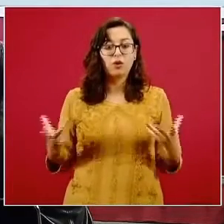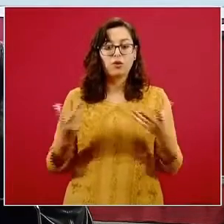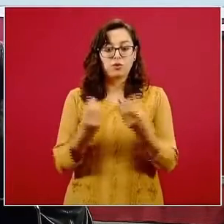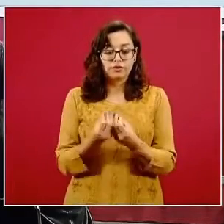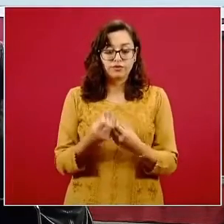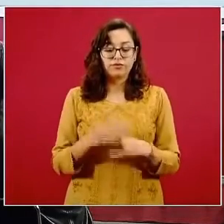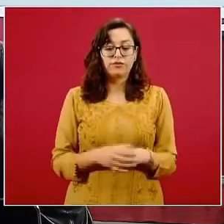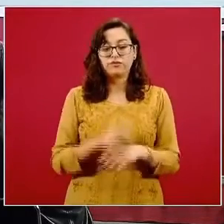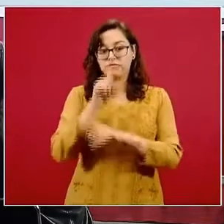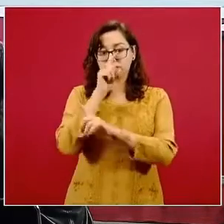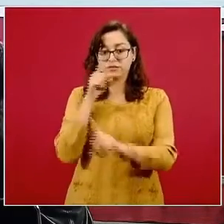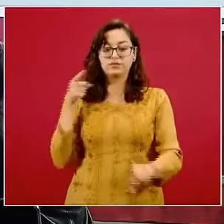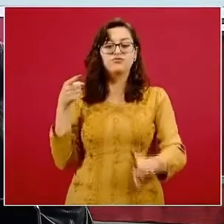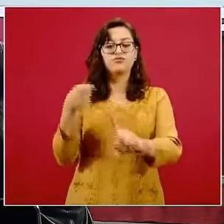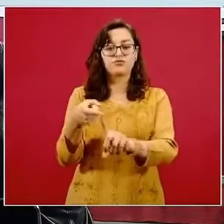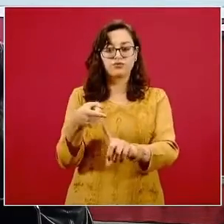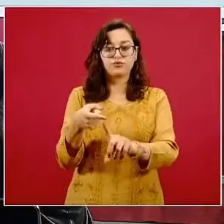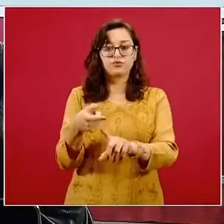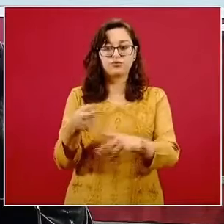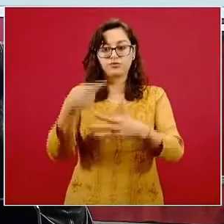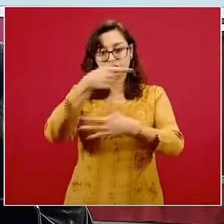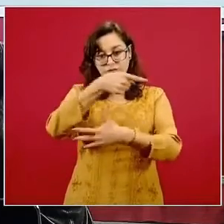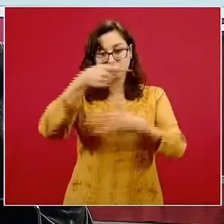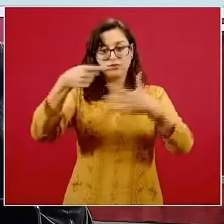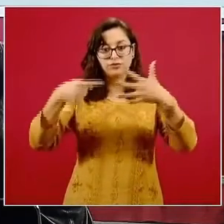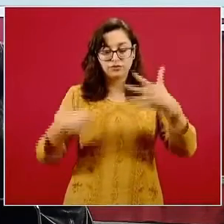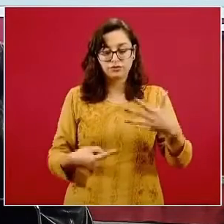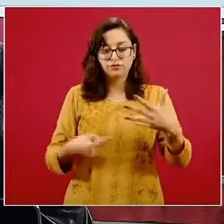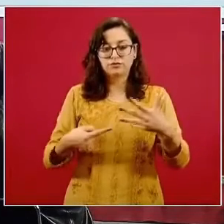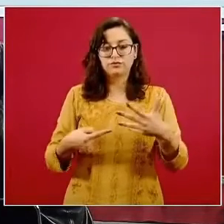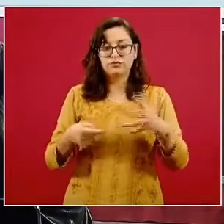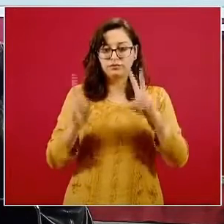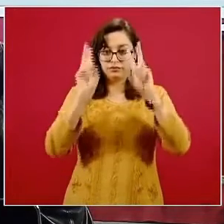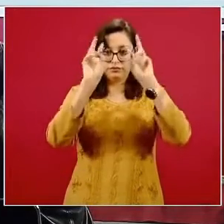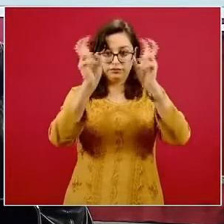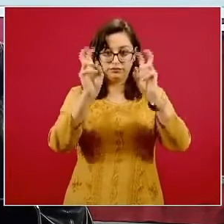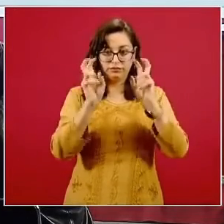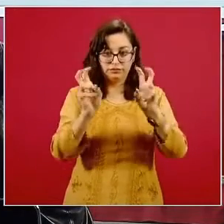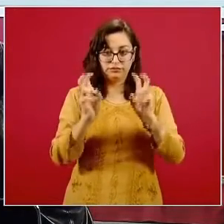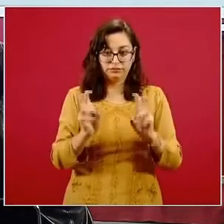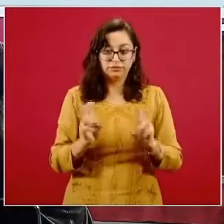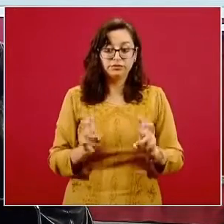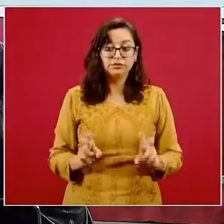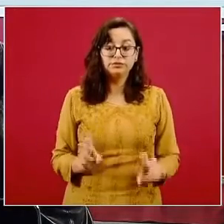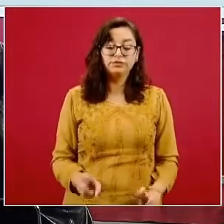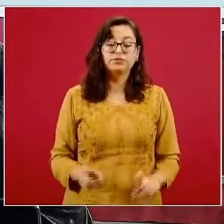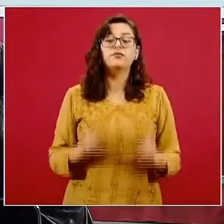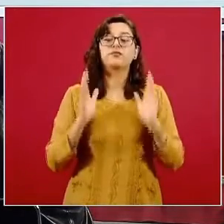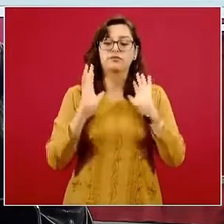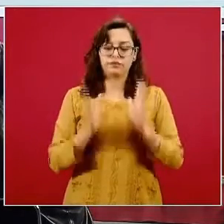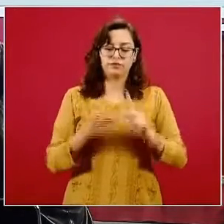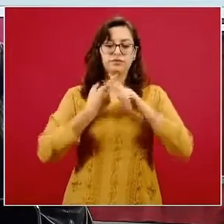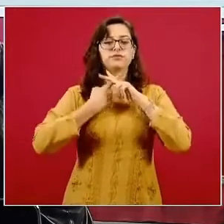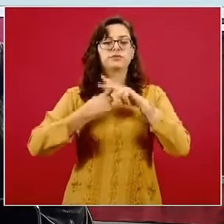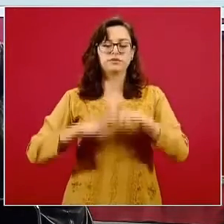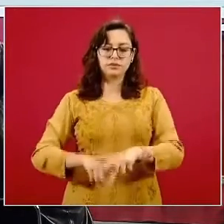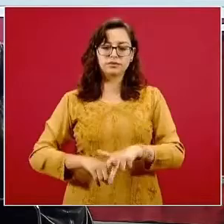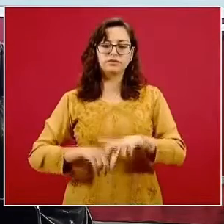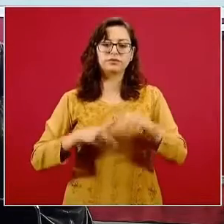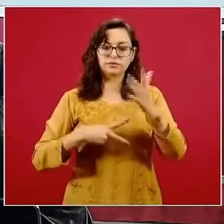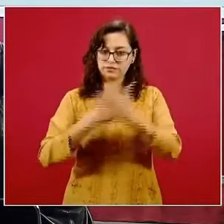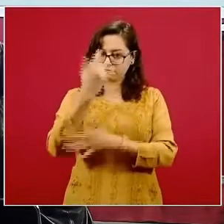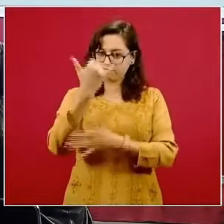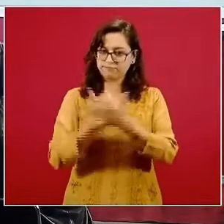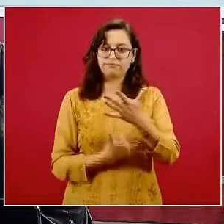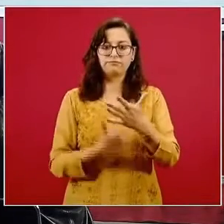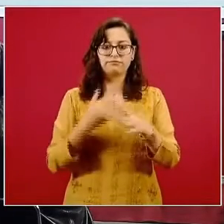está centrado en algunos de estos, en estos temas que son algunos de los que se están ya trabajando en